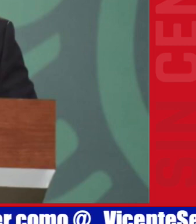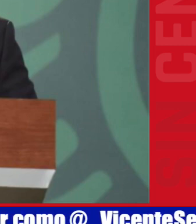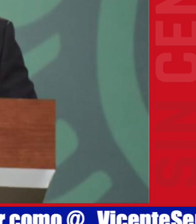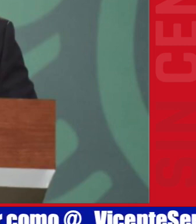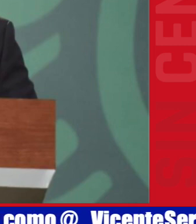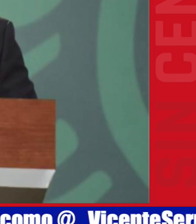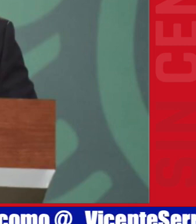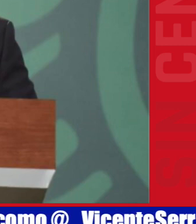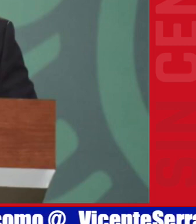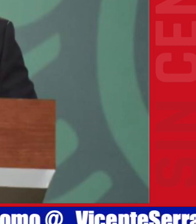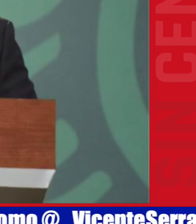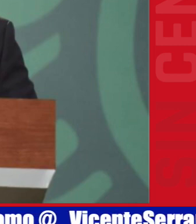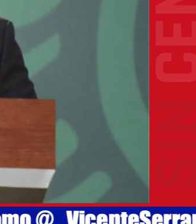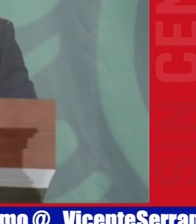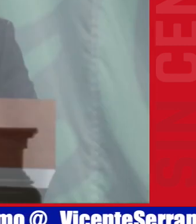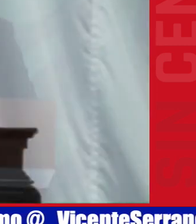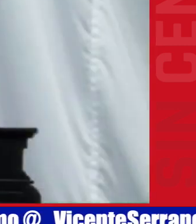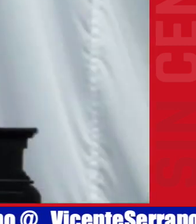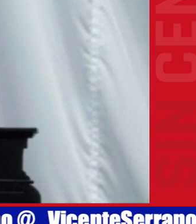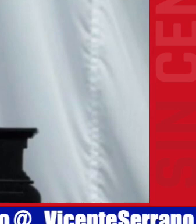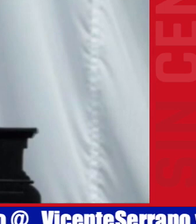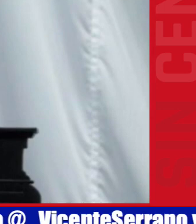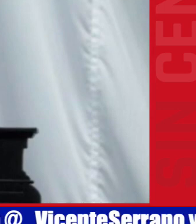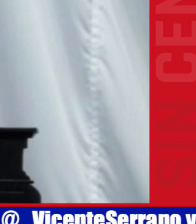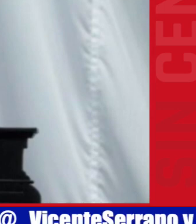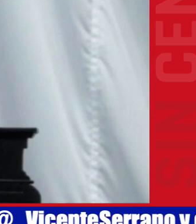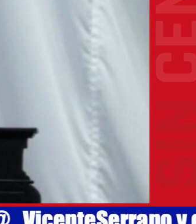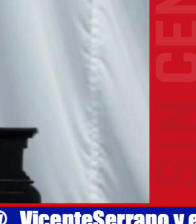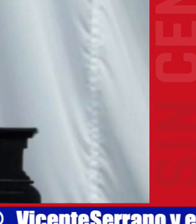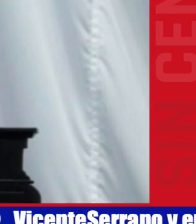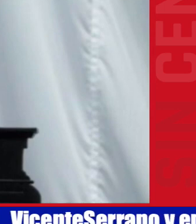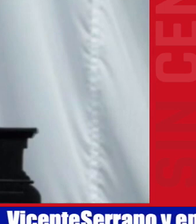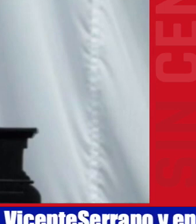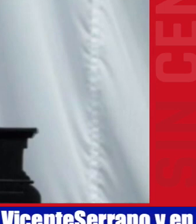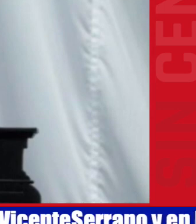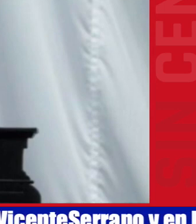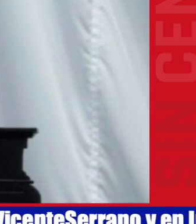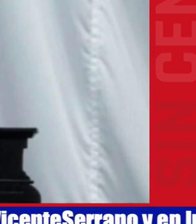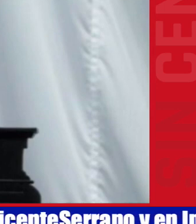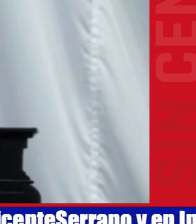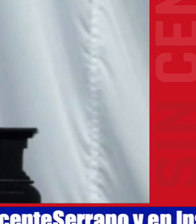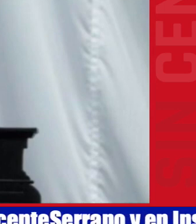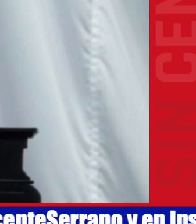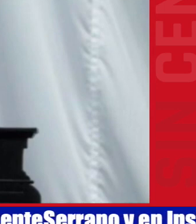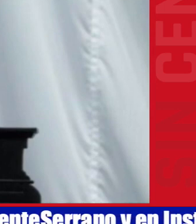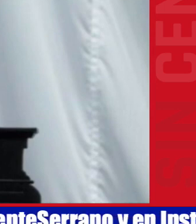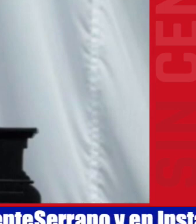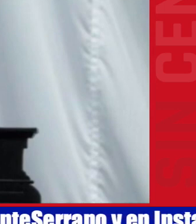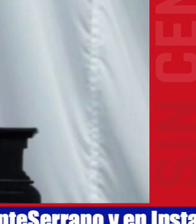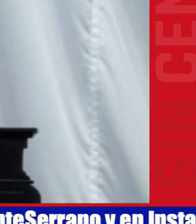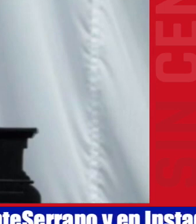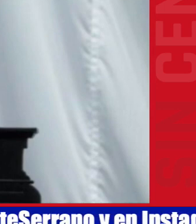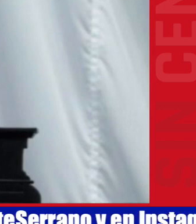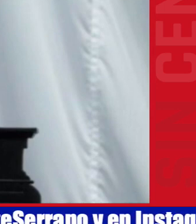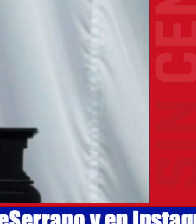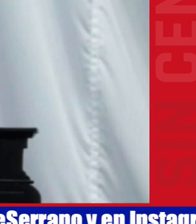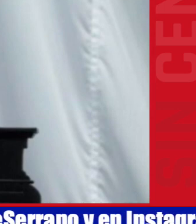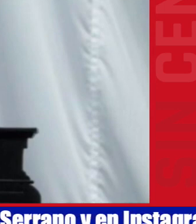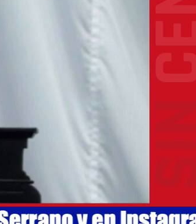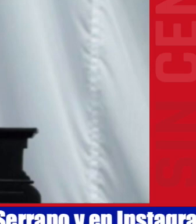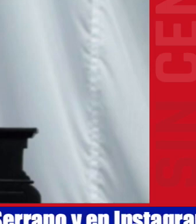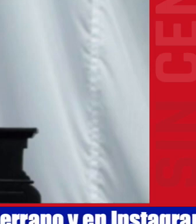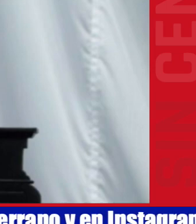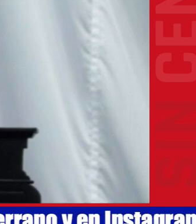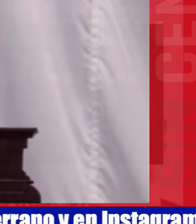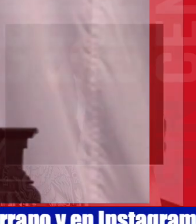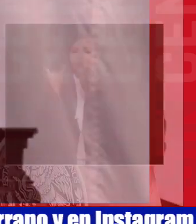desamparo a los tamaulipecos. Y de hecho comienzan con eso en la conferencia de prensa mañanera. A ese general Sandoval que tanto critican desde